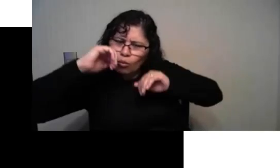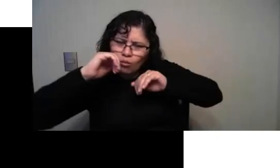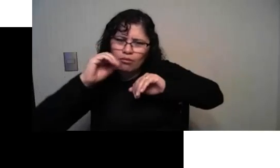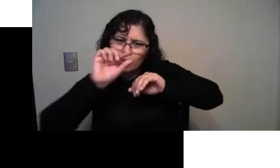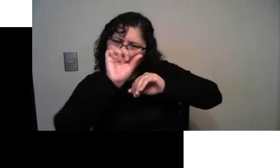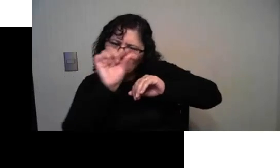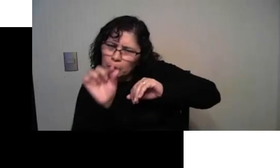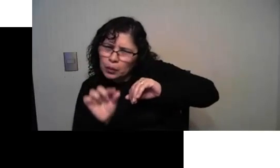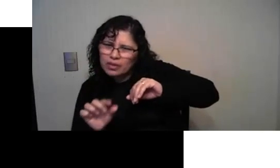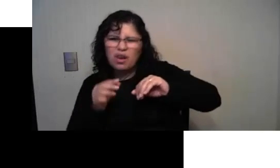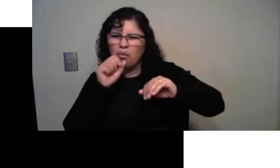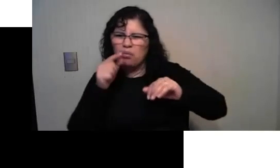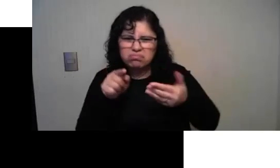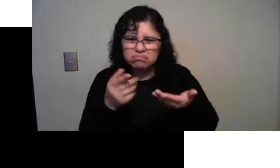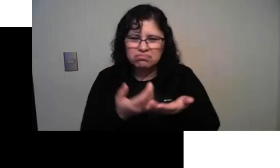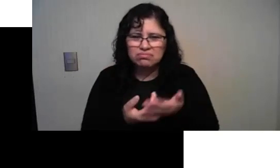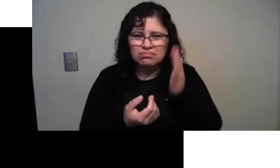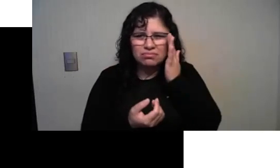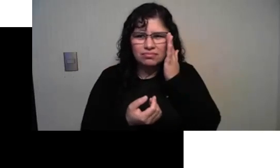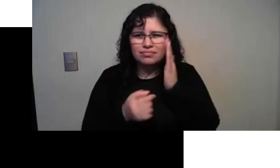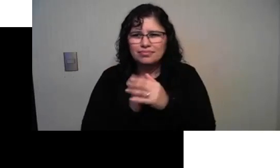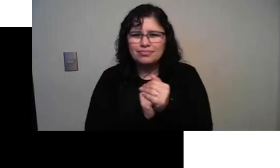Esta separación está